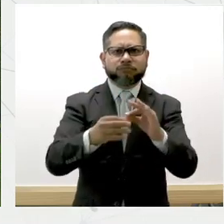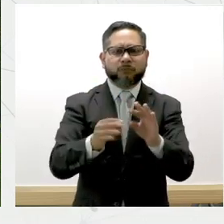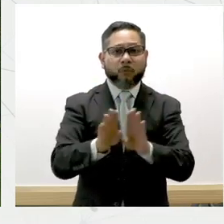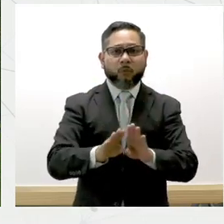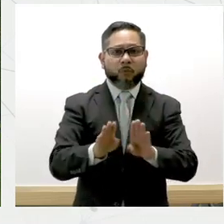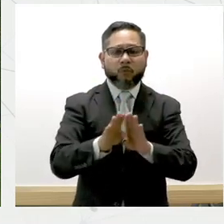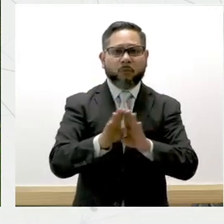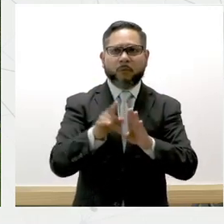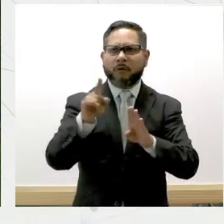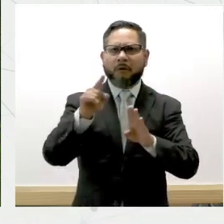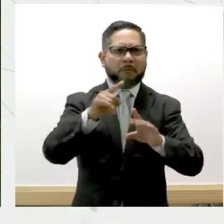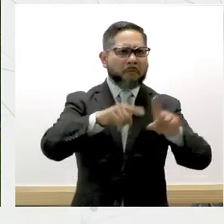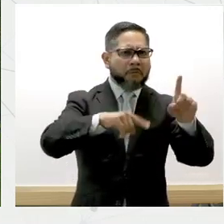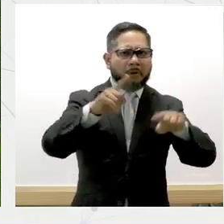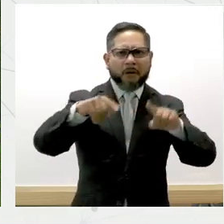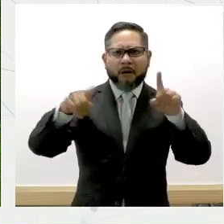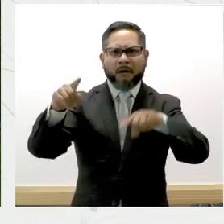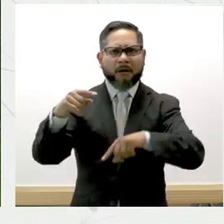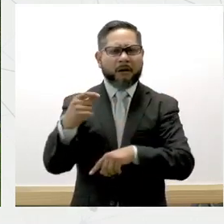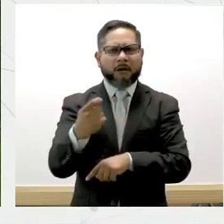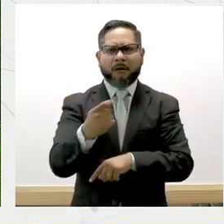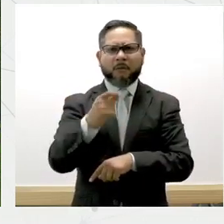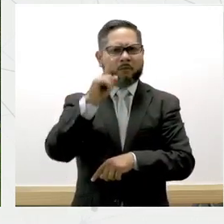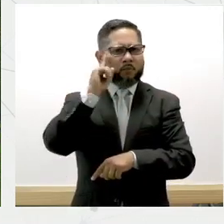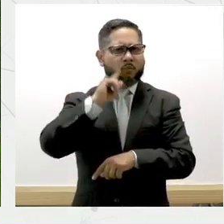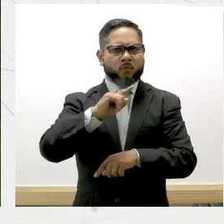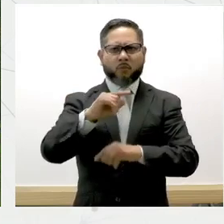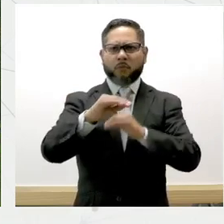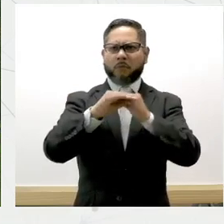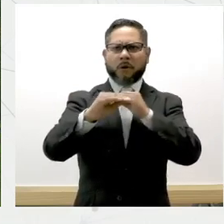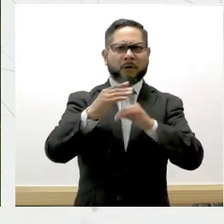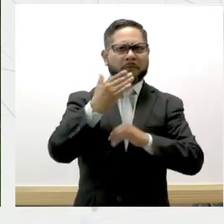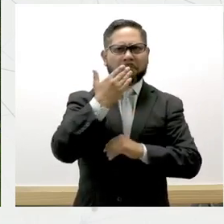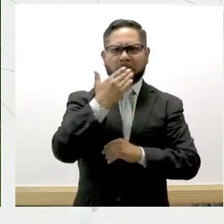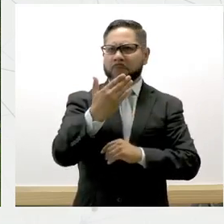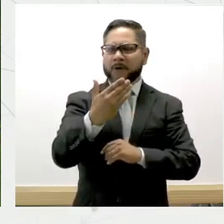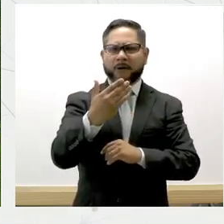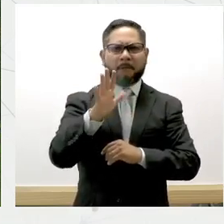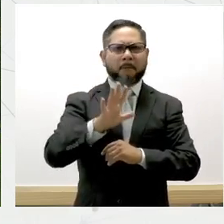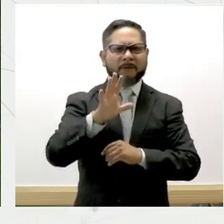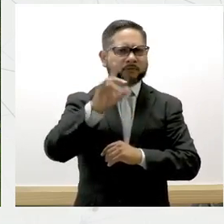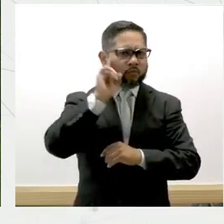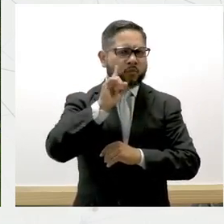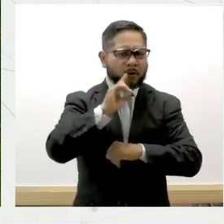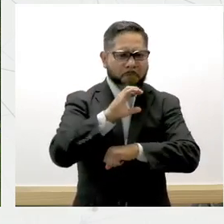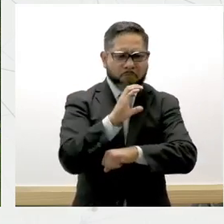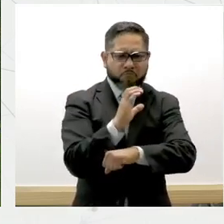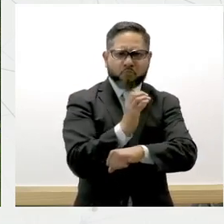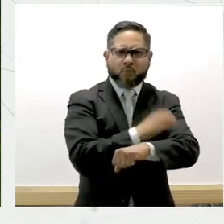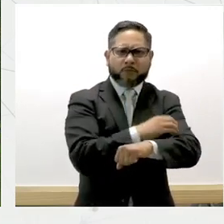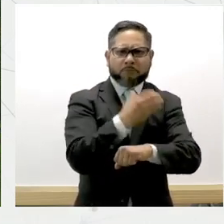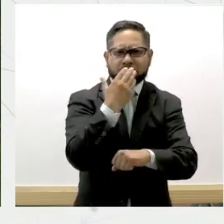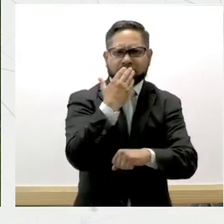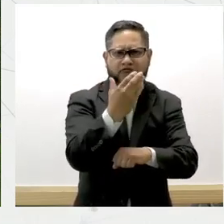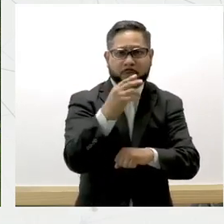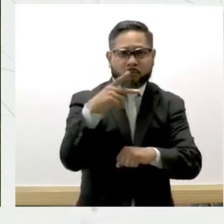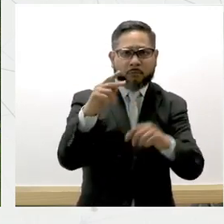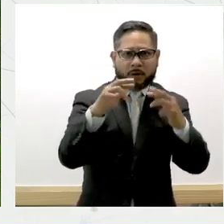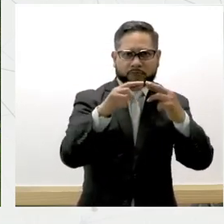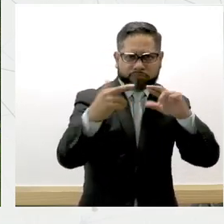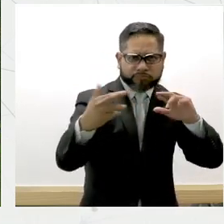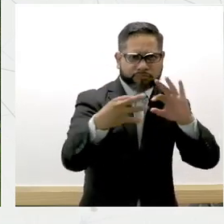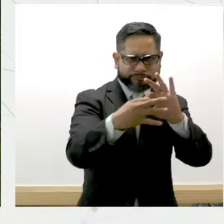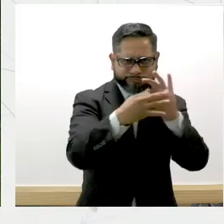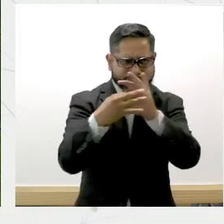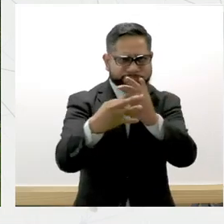La diversidad de perspectivas puede ser un motor poderoso para el empoderamiento de la mujer y la creación de redes que contribuyan a visibilizar